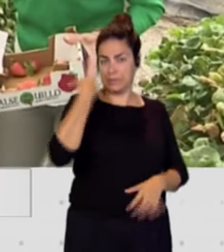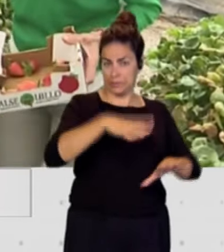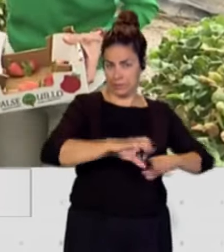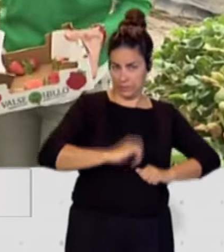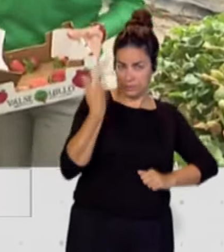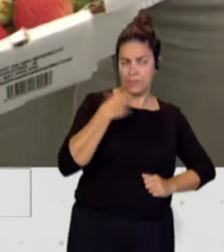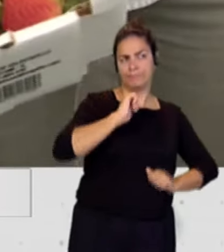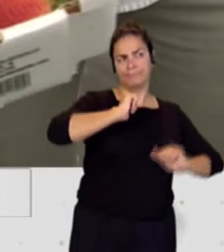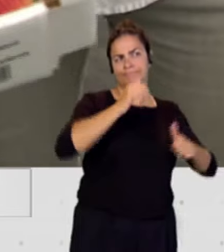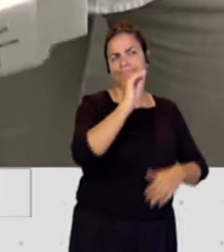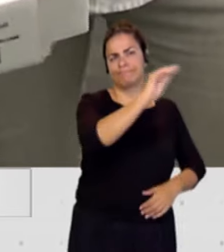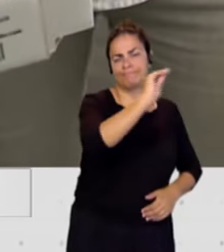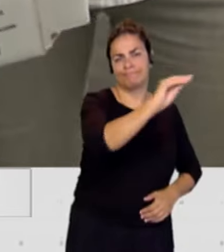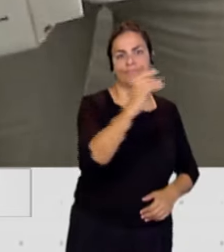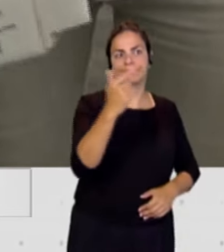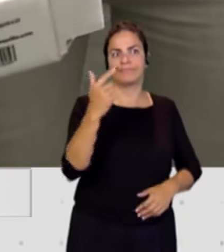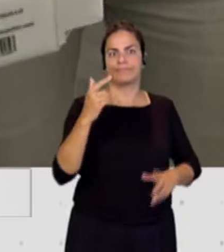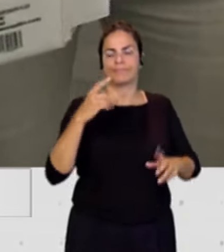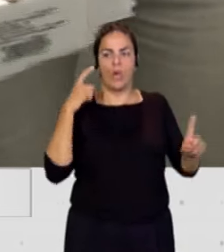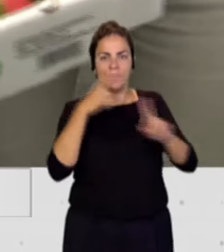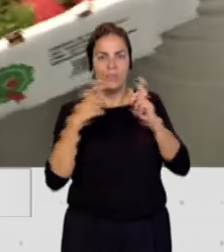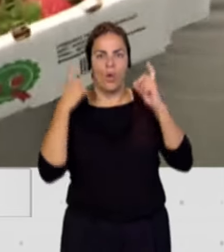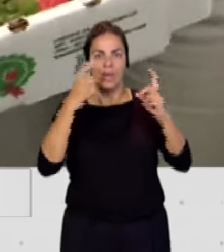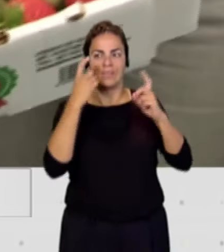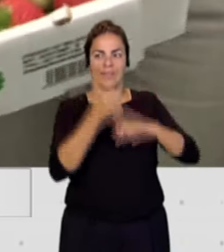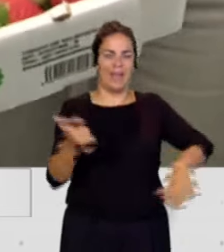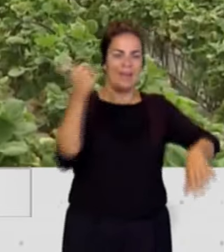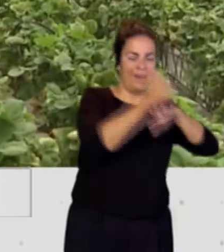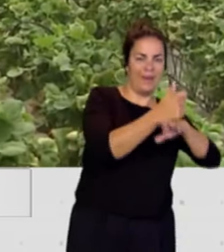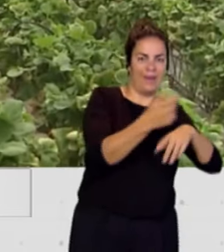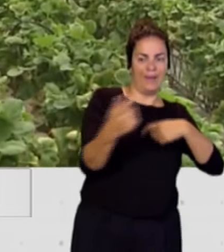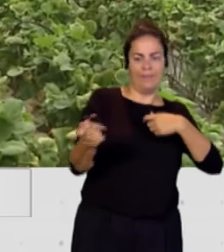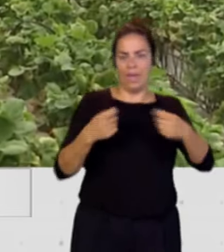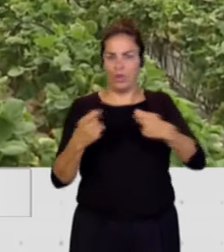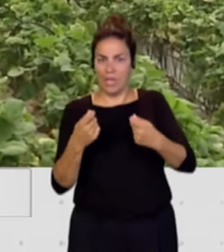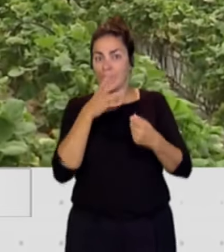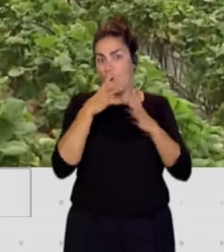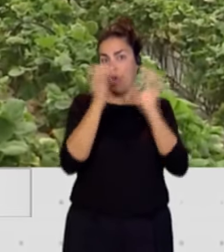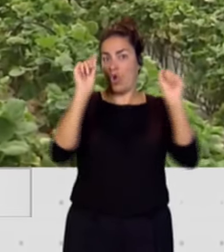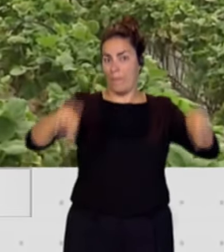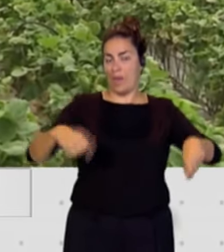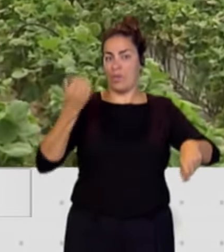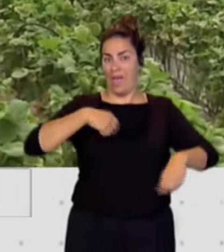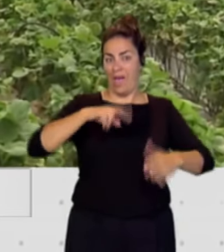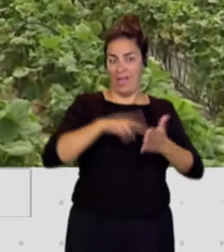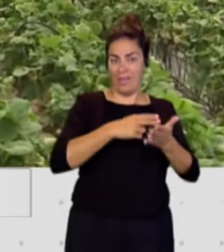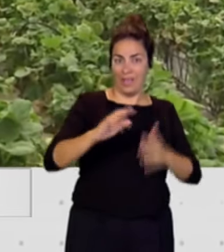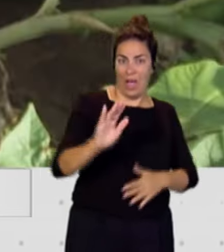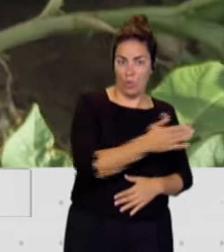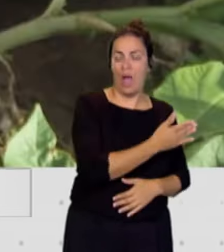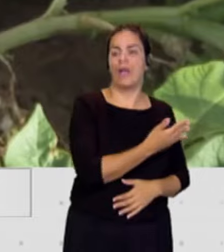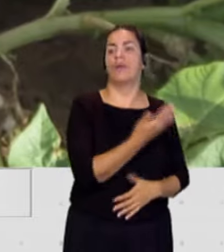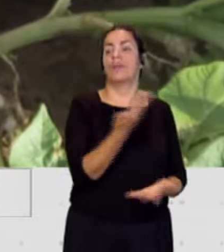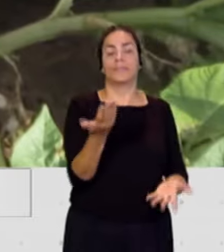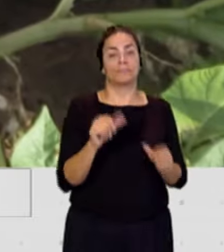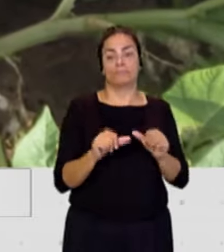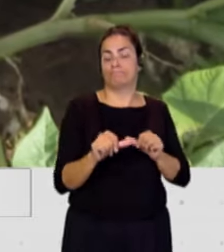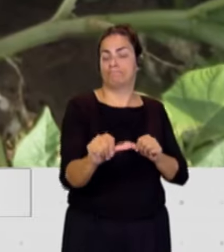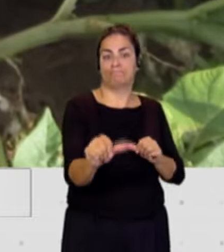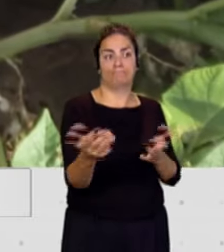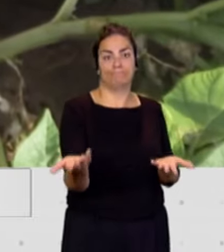que la patrona se sentase a a negociar el el convenio caducado y y desde entonces pues no ha